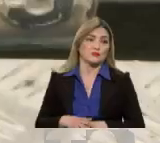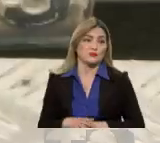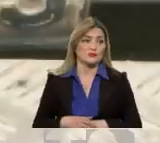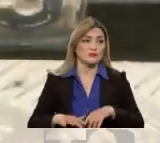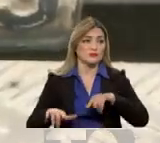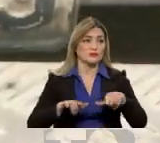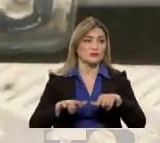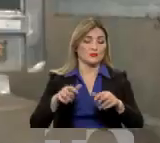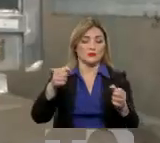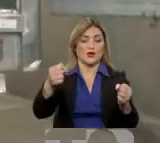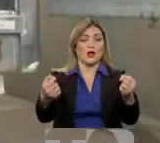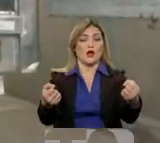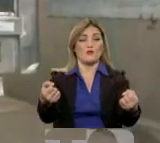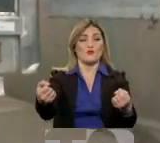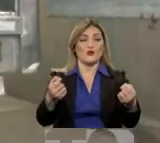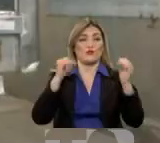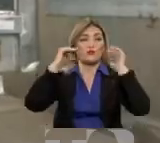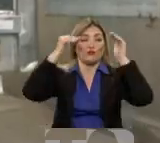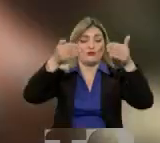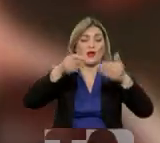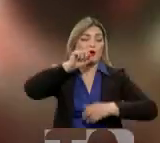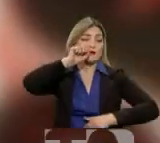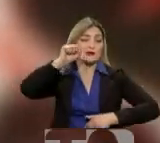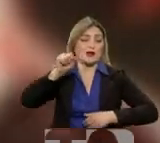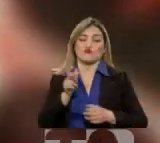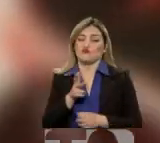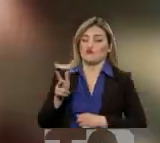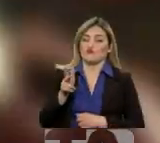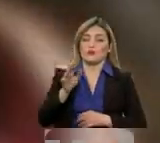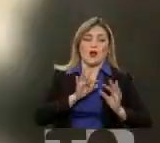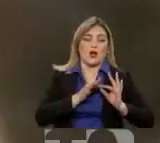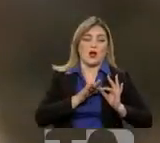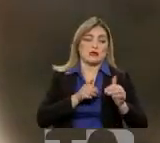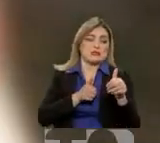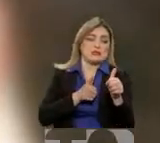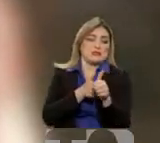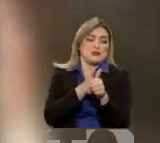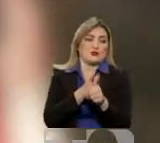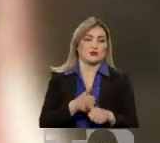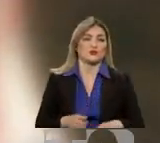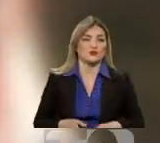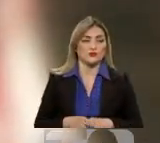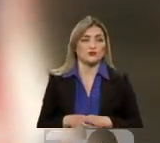predio se encontró un camión, al parecer servía para distribuir la carne en Calderón y zonas aledañas.